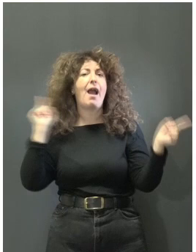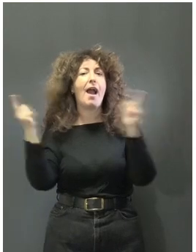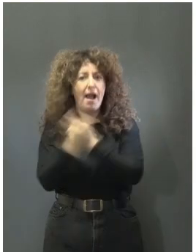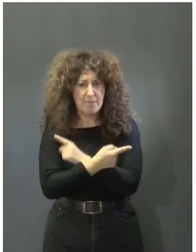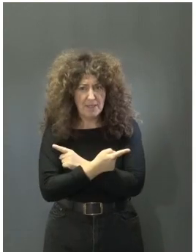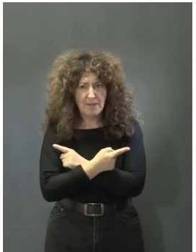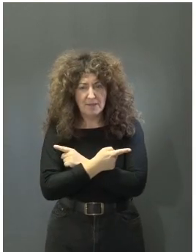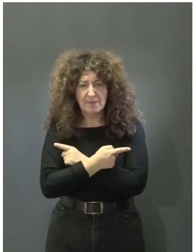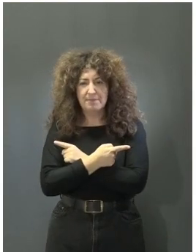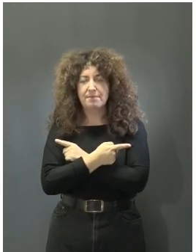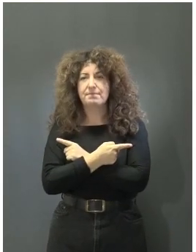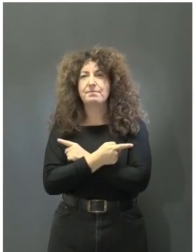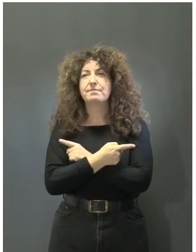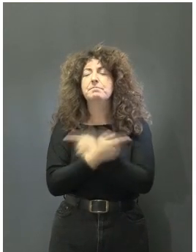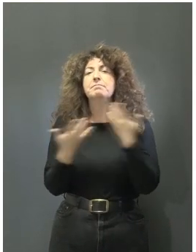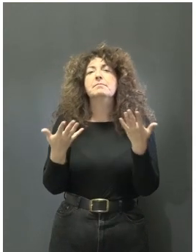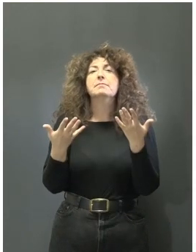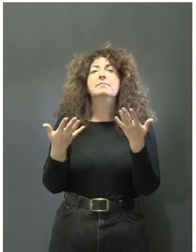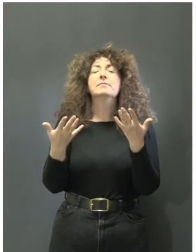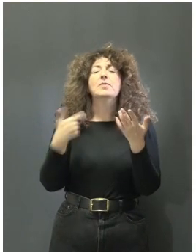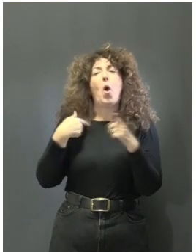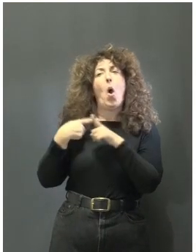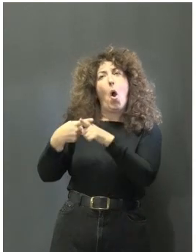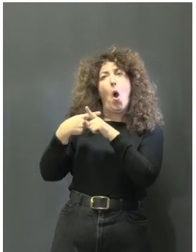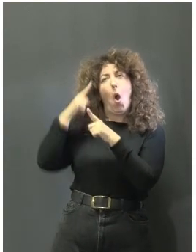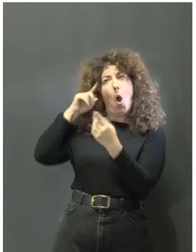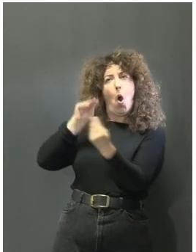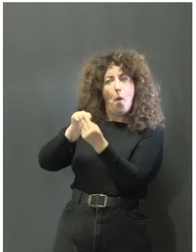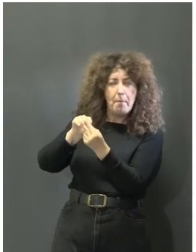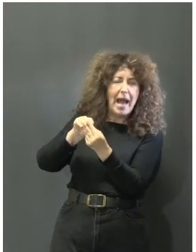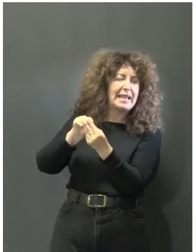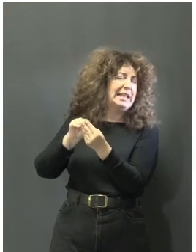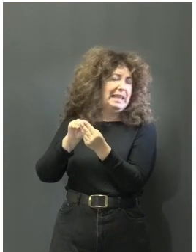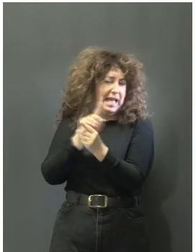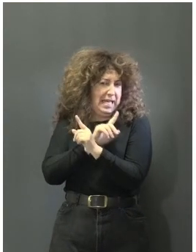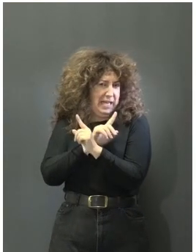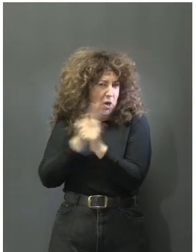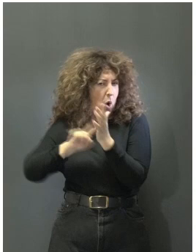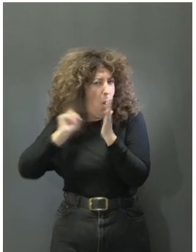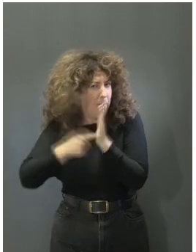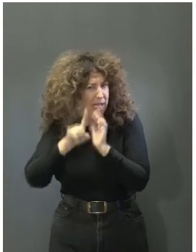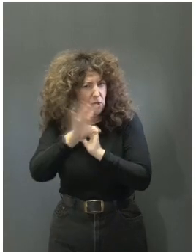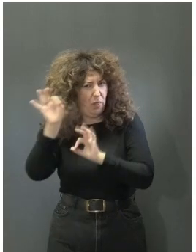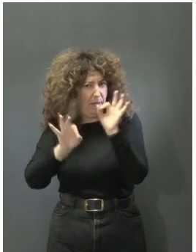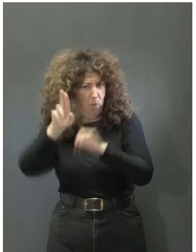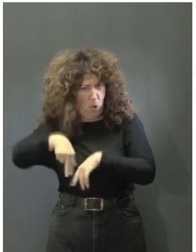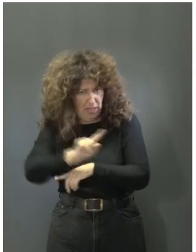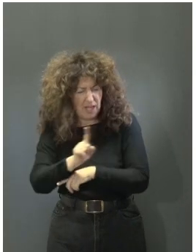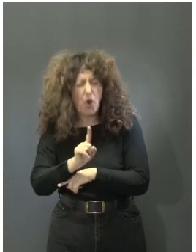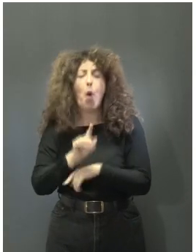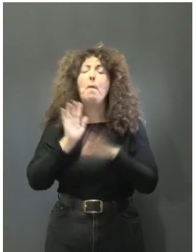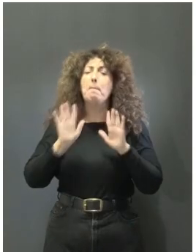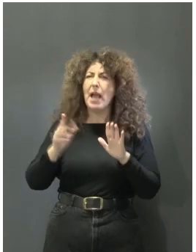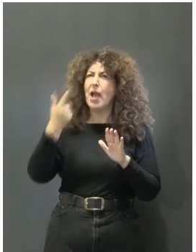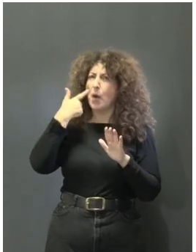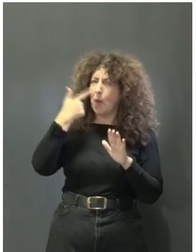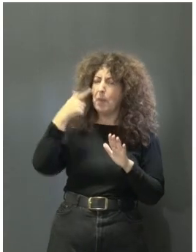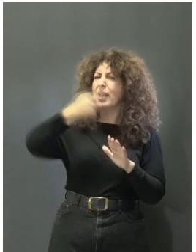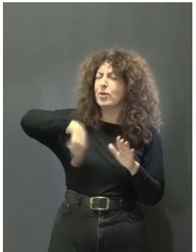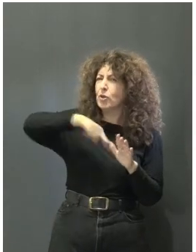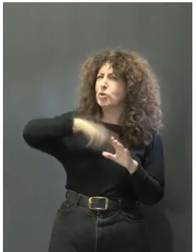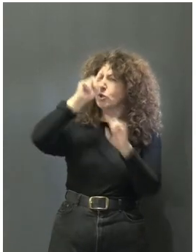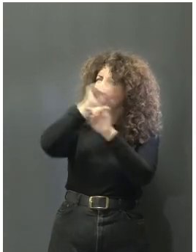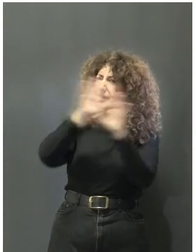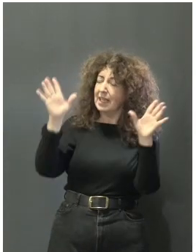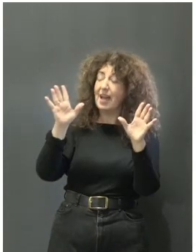no totalmente compartida ni global, pero sí que creo que cada vez tenemos más claro que cuando hablamos de